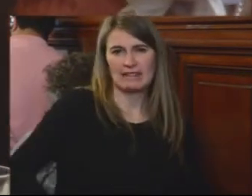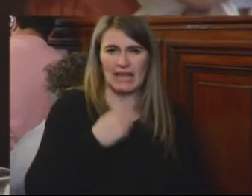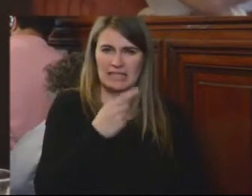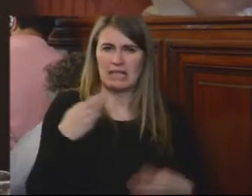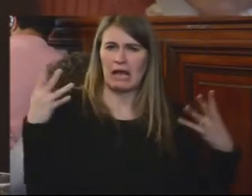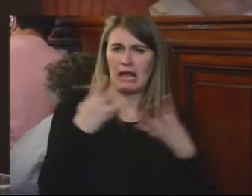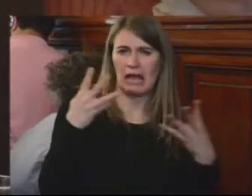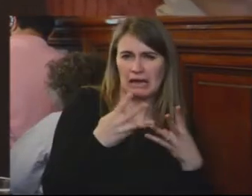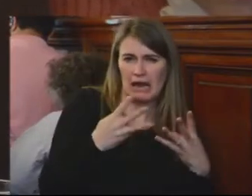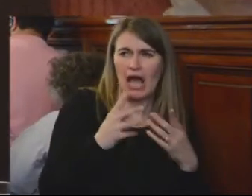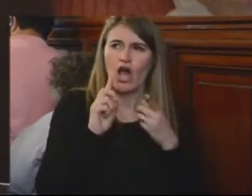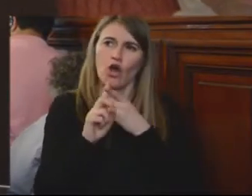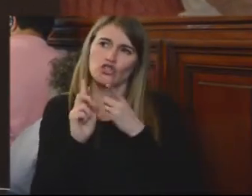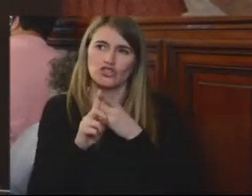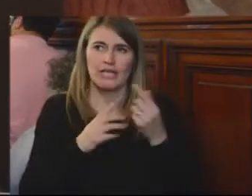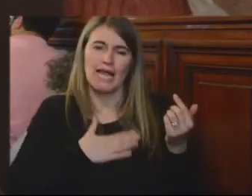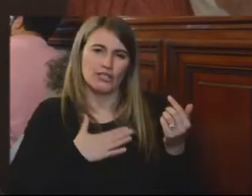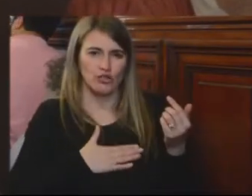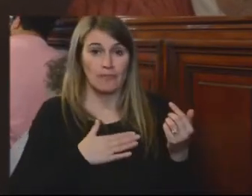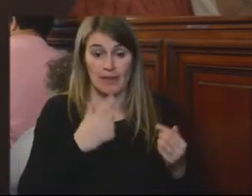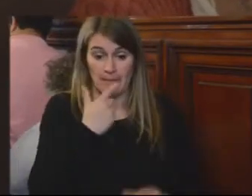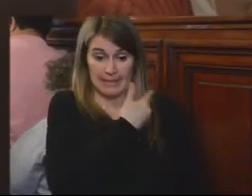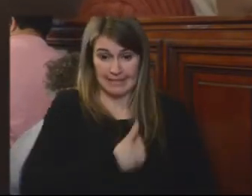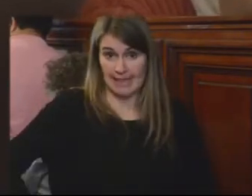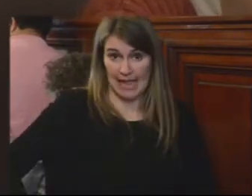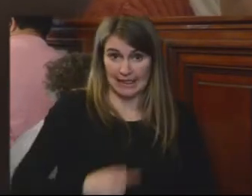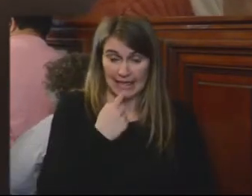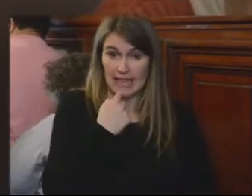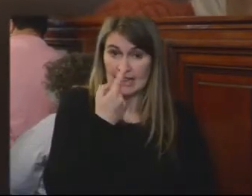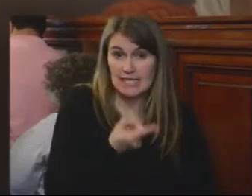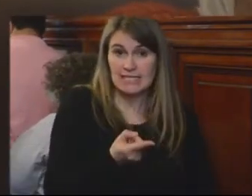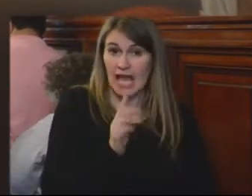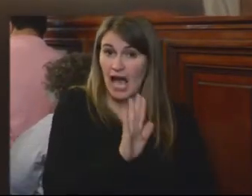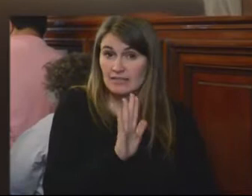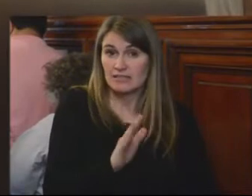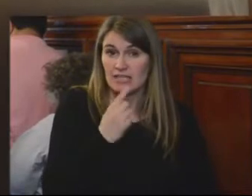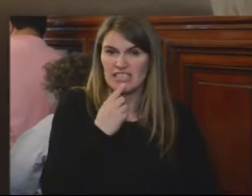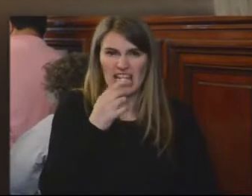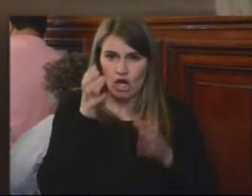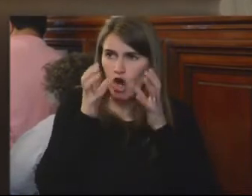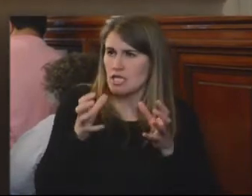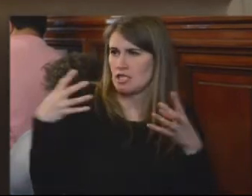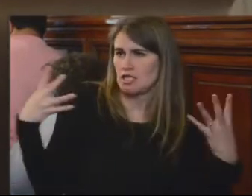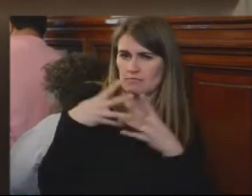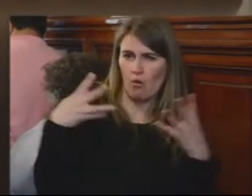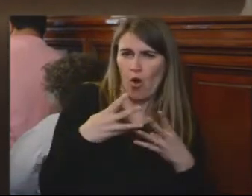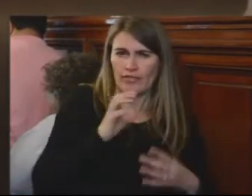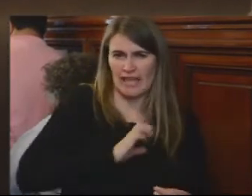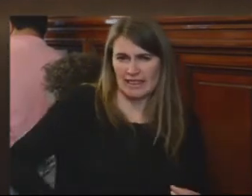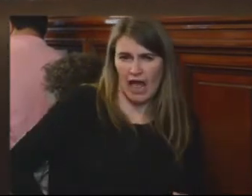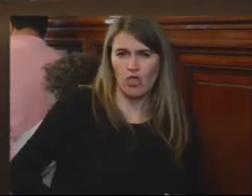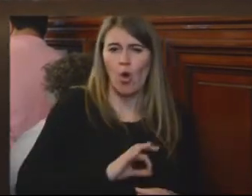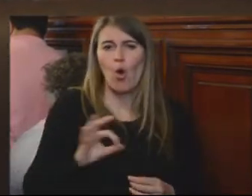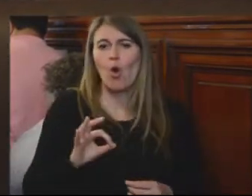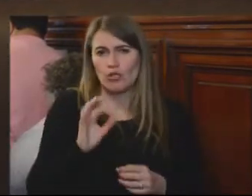reconciliación el propio presidente omite referirse a estos hechos como terrorismo de estados o crímenes de lesa humanidad